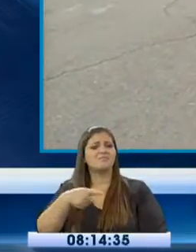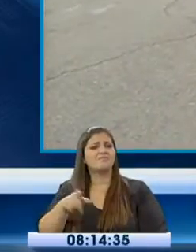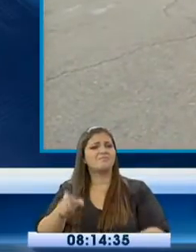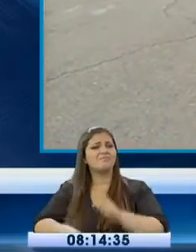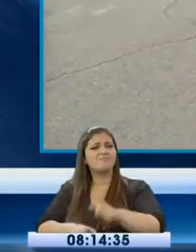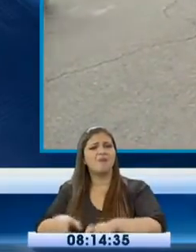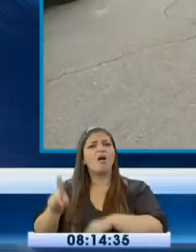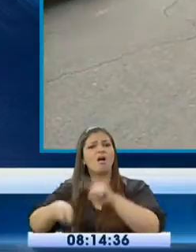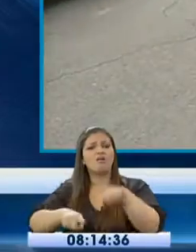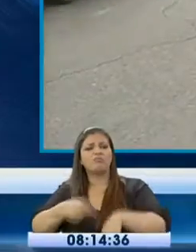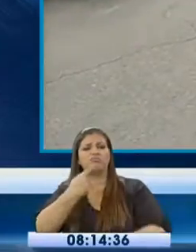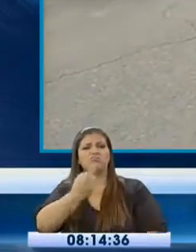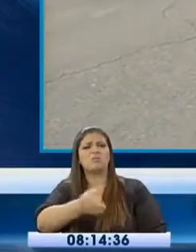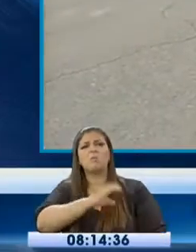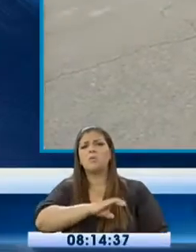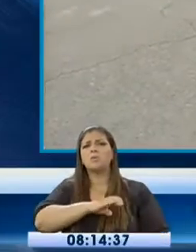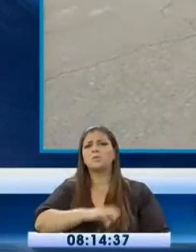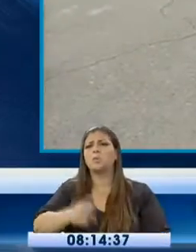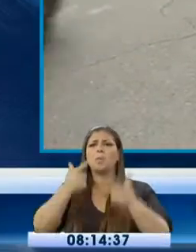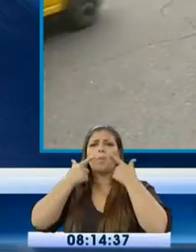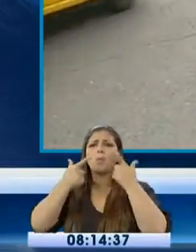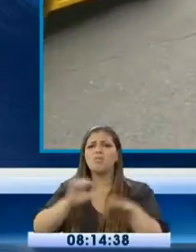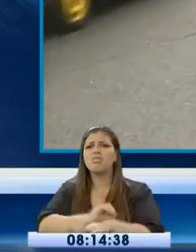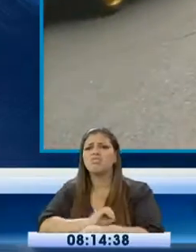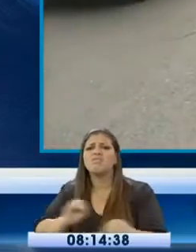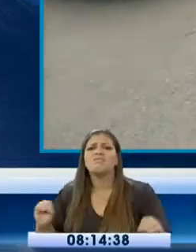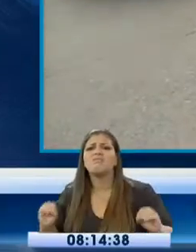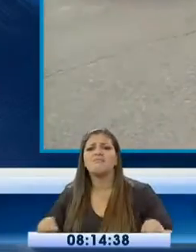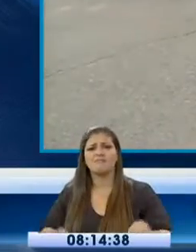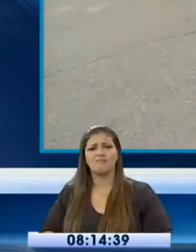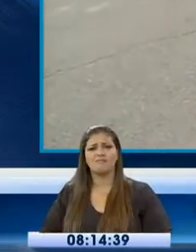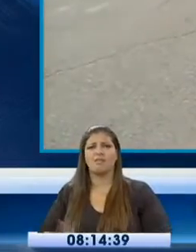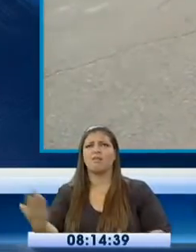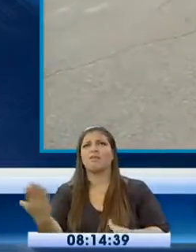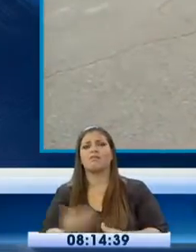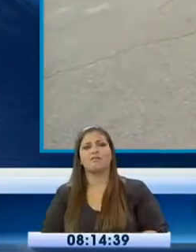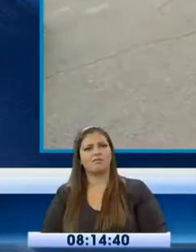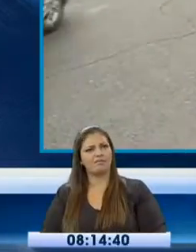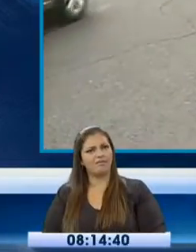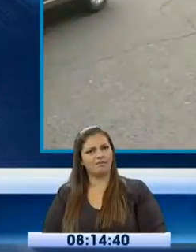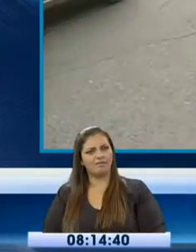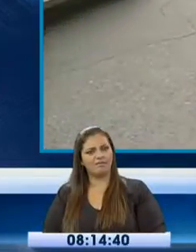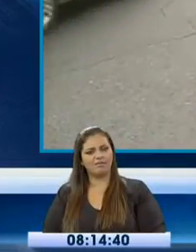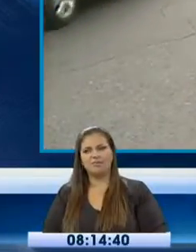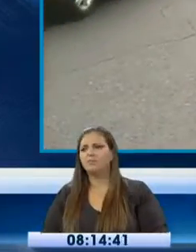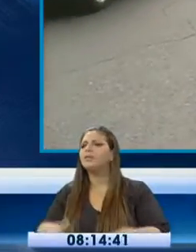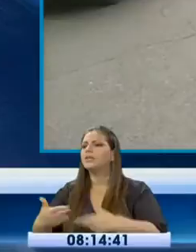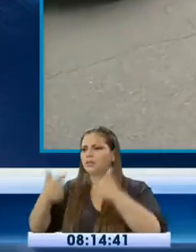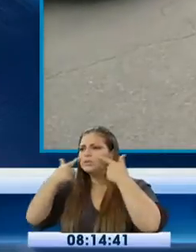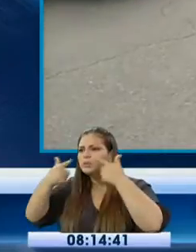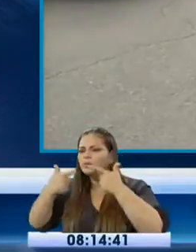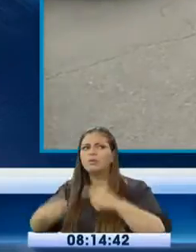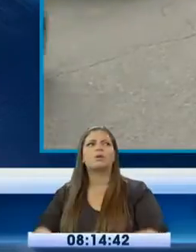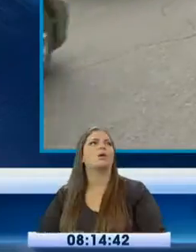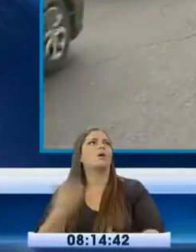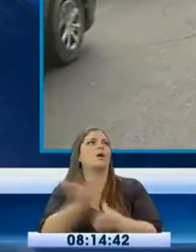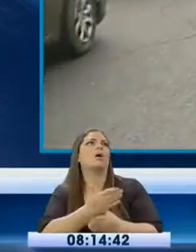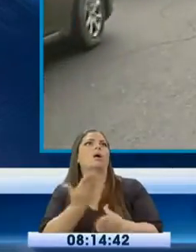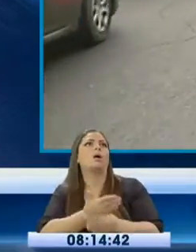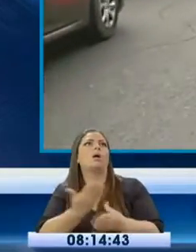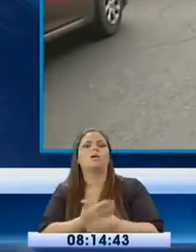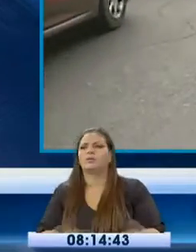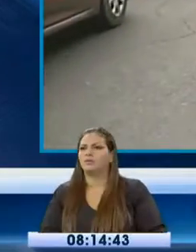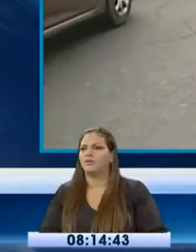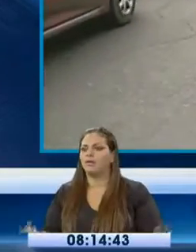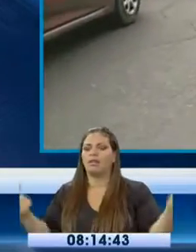ahora, según ellos, que molestan tanto. ¿En qué quedamos, bueno? ¿En qué quedamos? Siempre va a